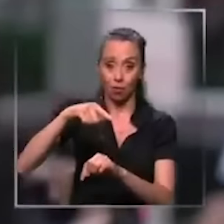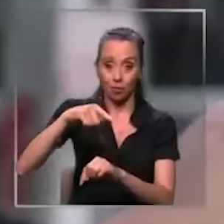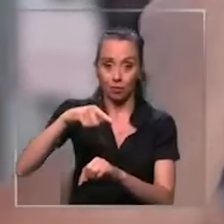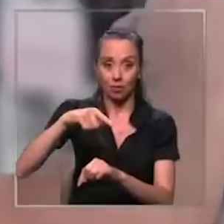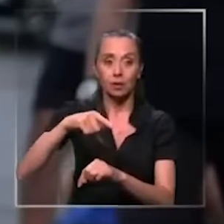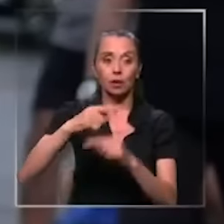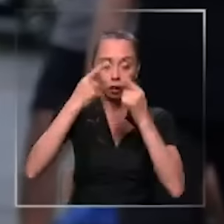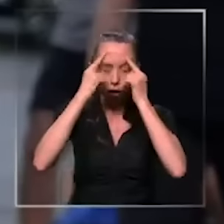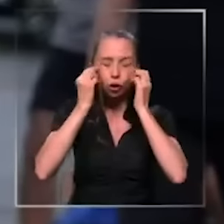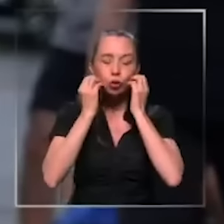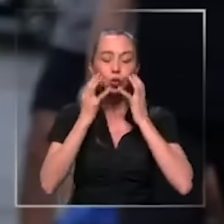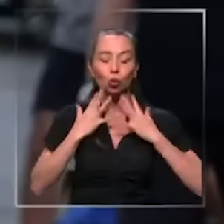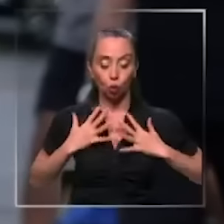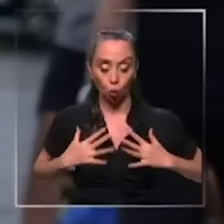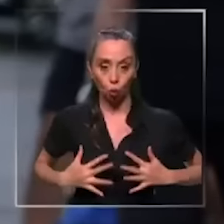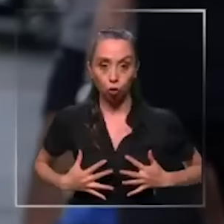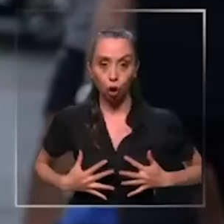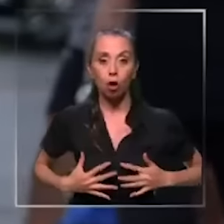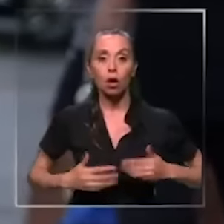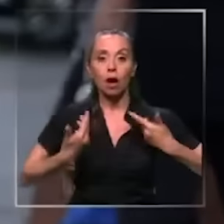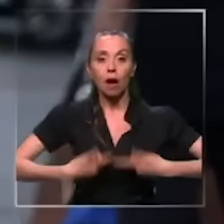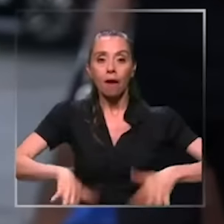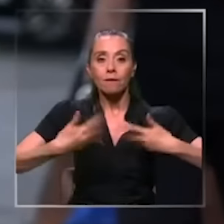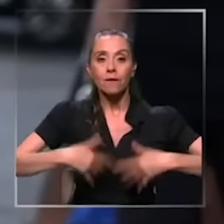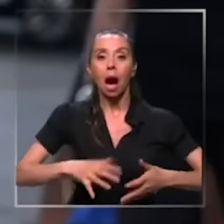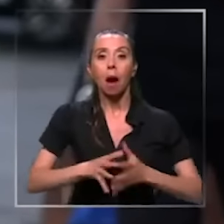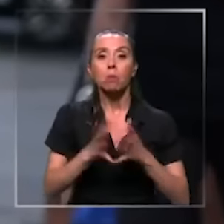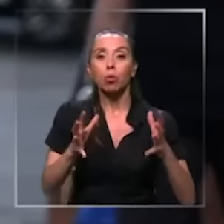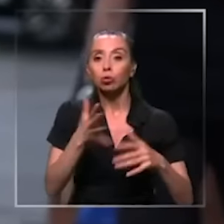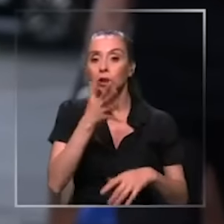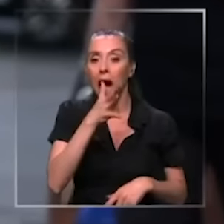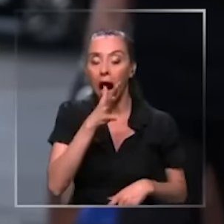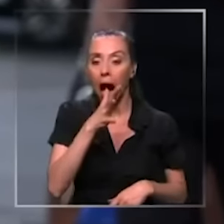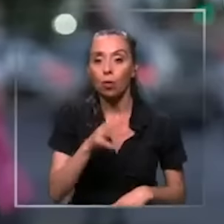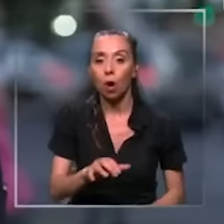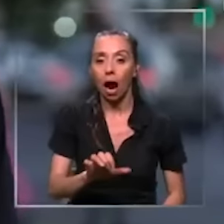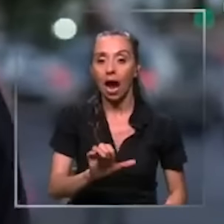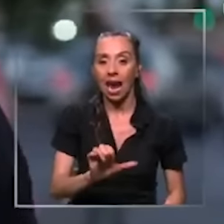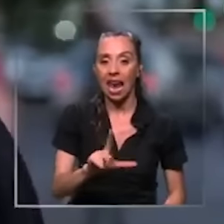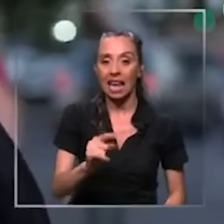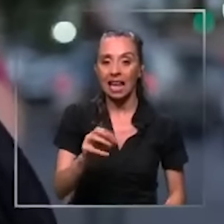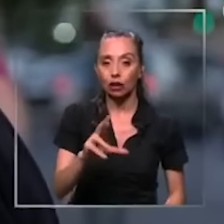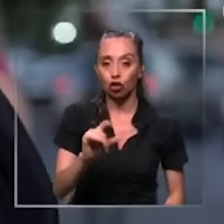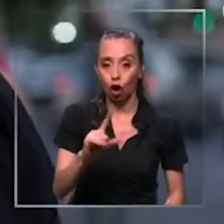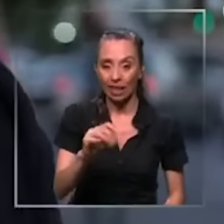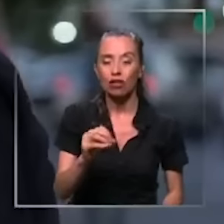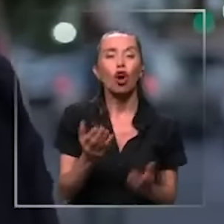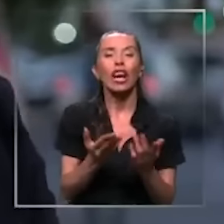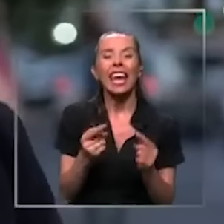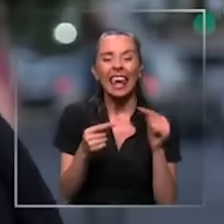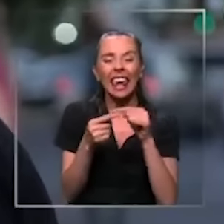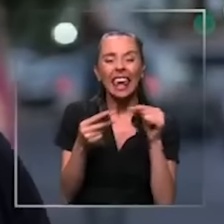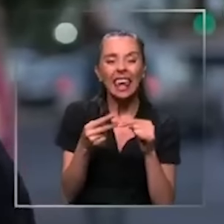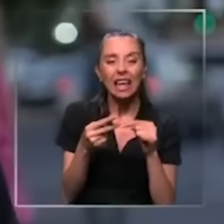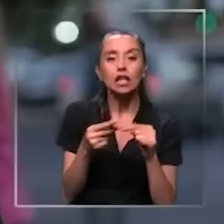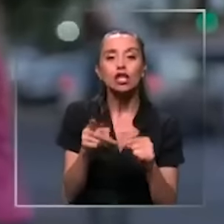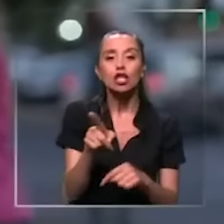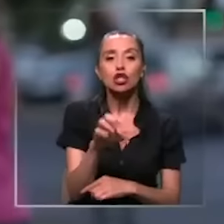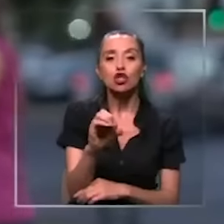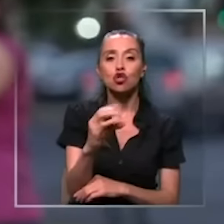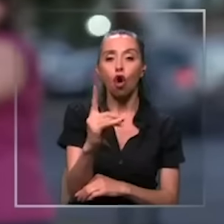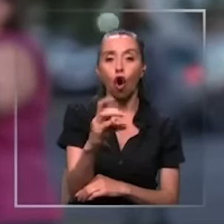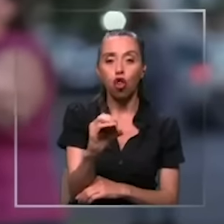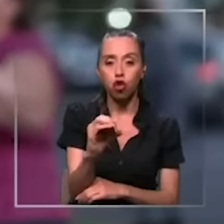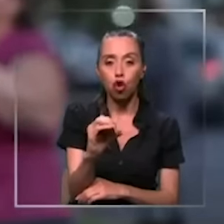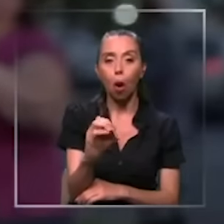través del sudor, nuestro cuerpo pierde grandes cantidades de agua y electrolitos, como el sodio y el potasio. Es eso lo que nos